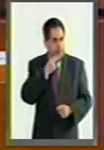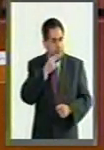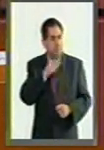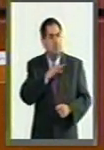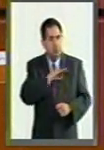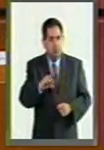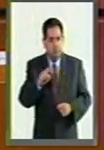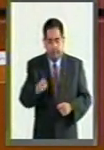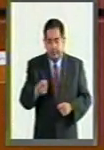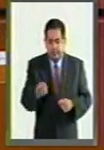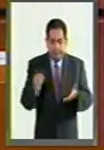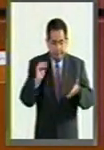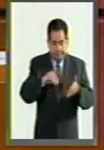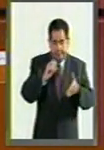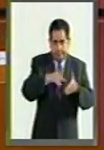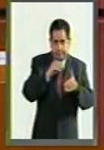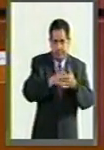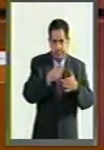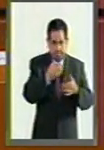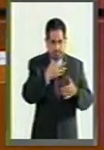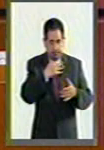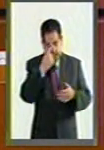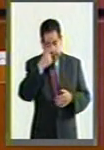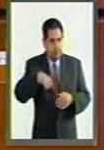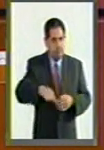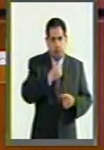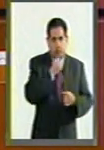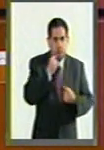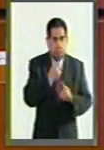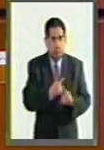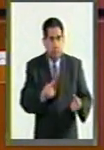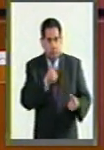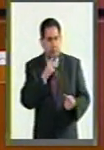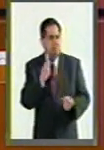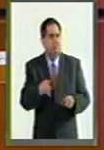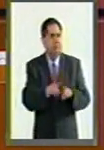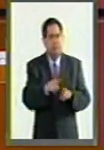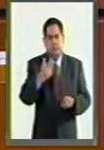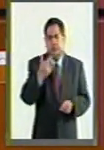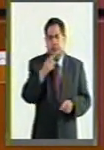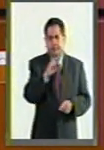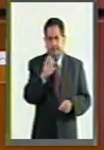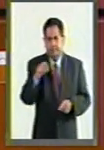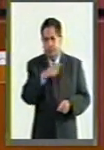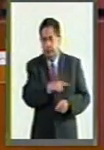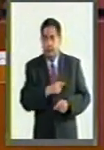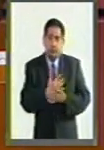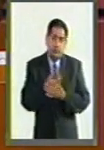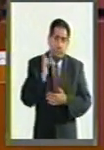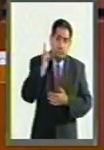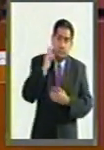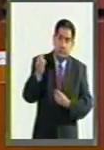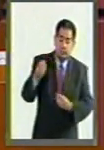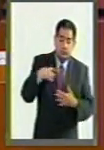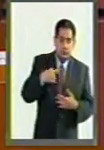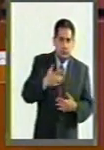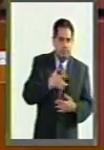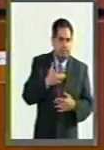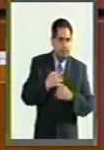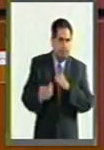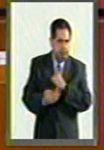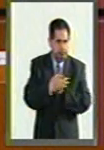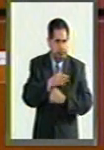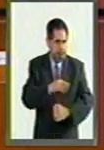estos suplementos alimenticios que necesitan las niñas y los niños que, como Grace, hoy están esperando tener posibilidades de